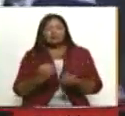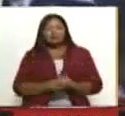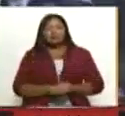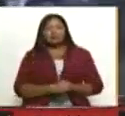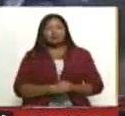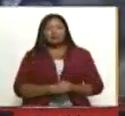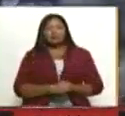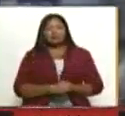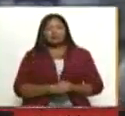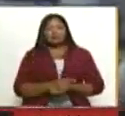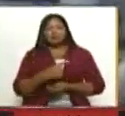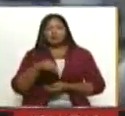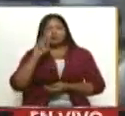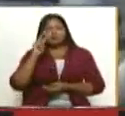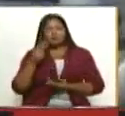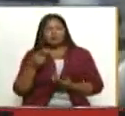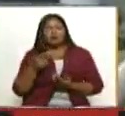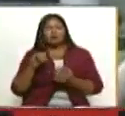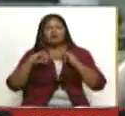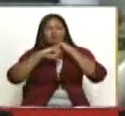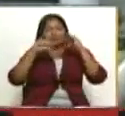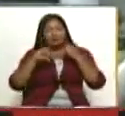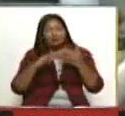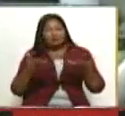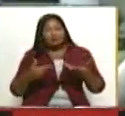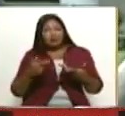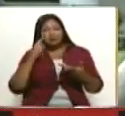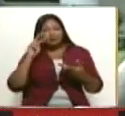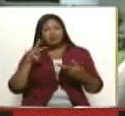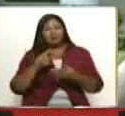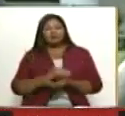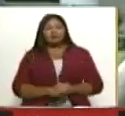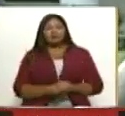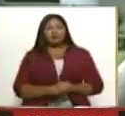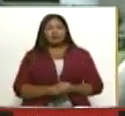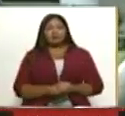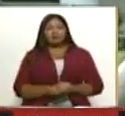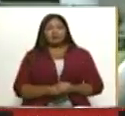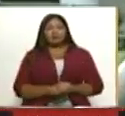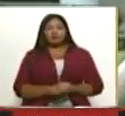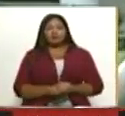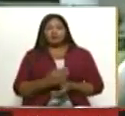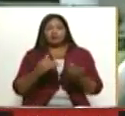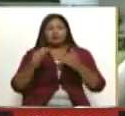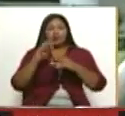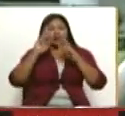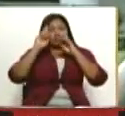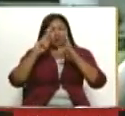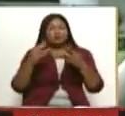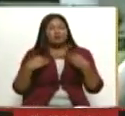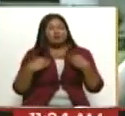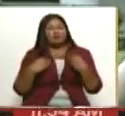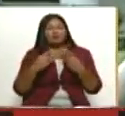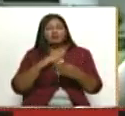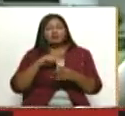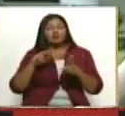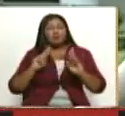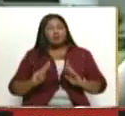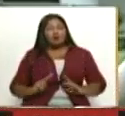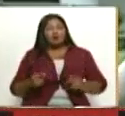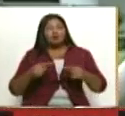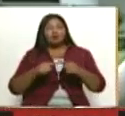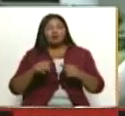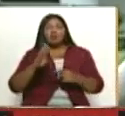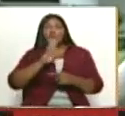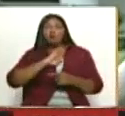que tasan la felicidad con el dinero contante y sonante, pasando por encima del respeto a la vida de los seres humanos y de la